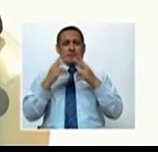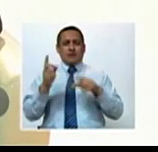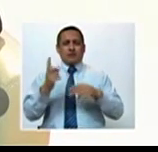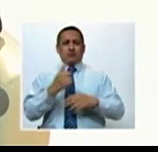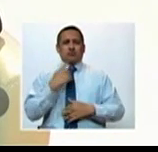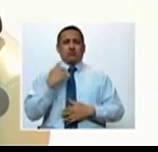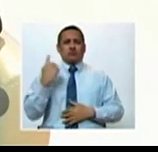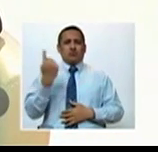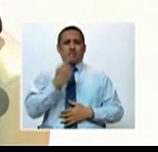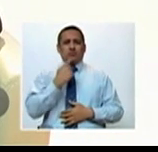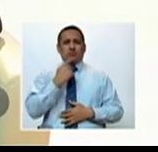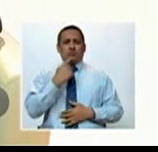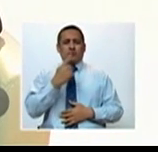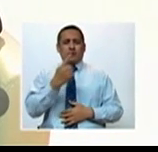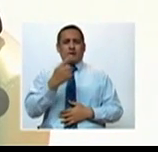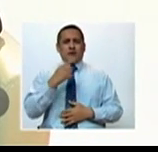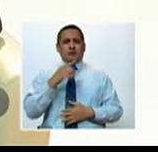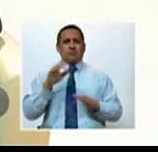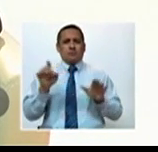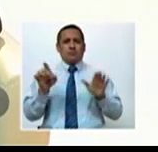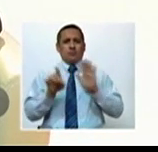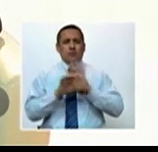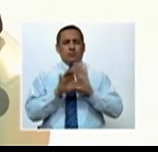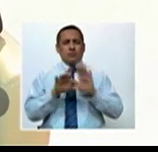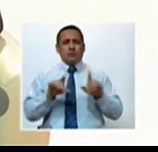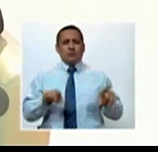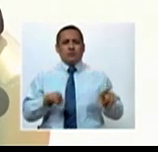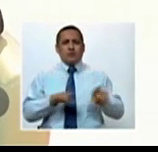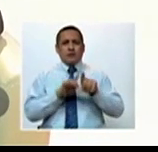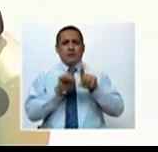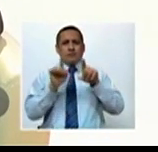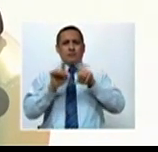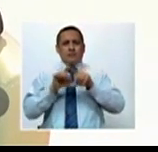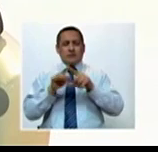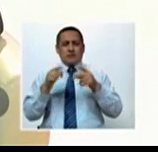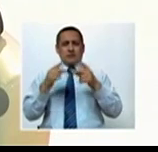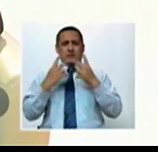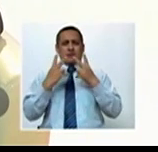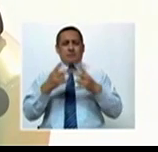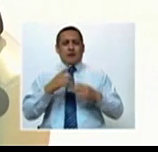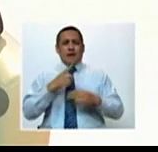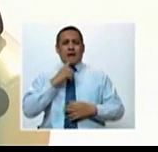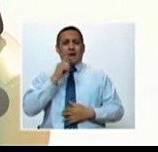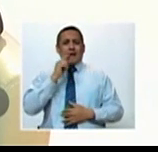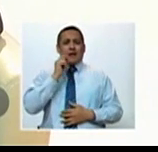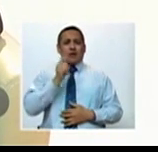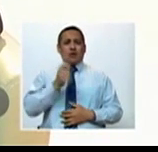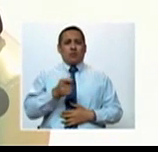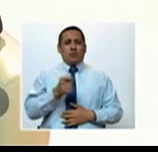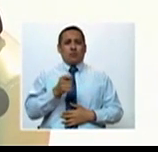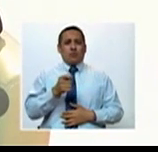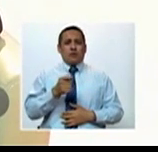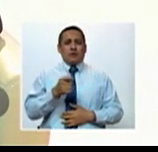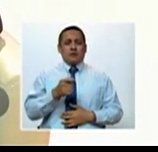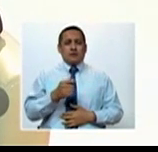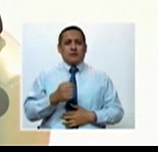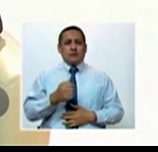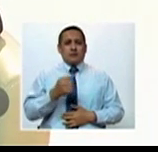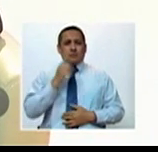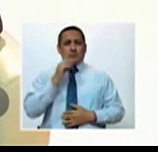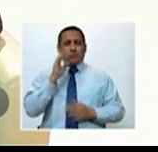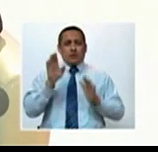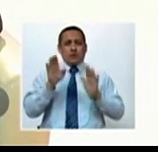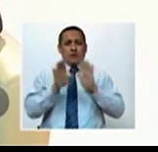un límite. El juez o en este caso la